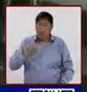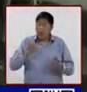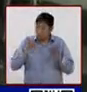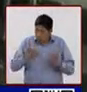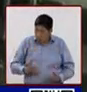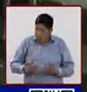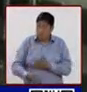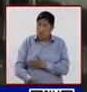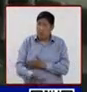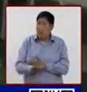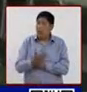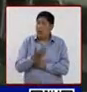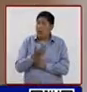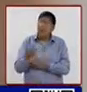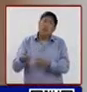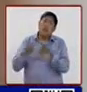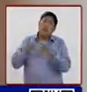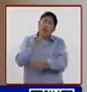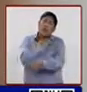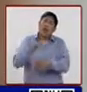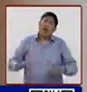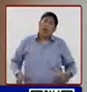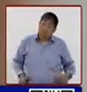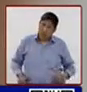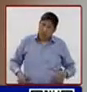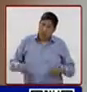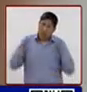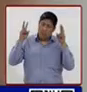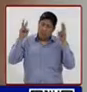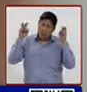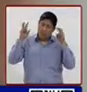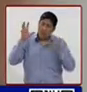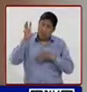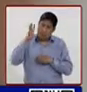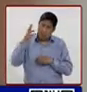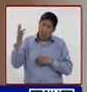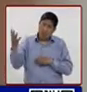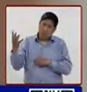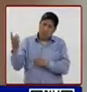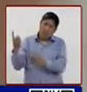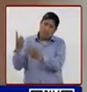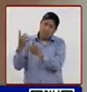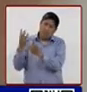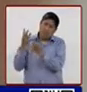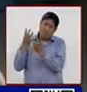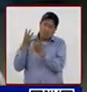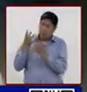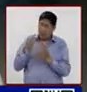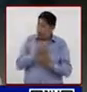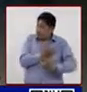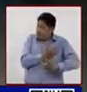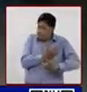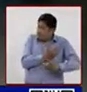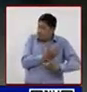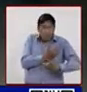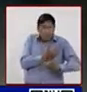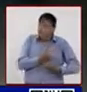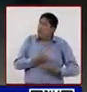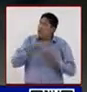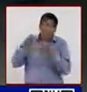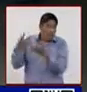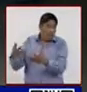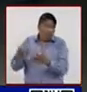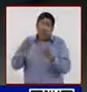personado personal de la Defensoría y la supuesta mamá. Entonces nosotros no podemos entregar al bebé,